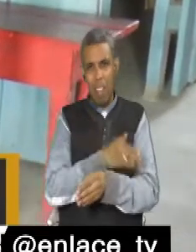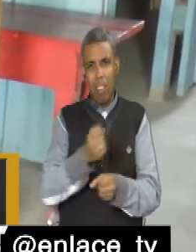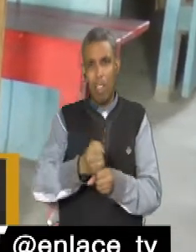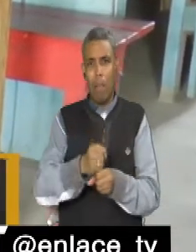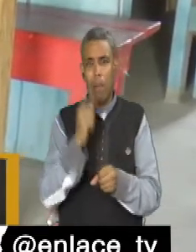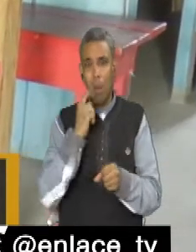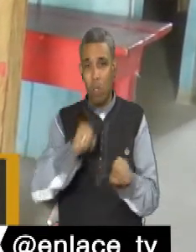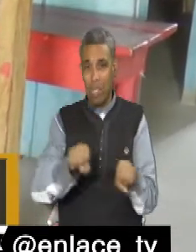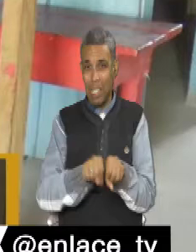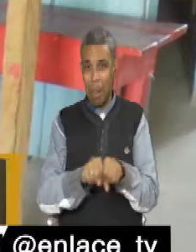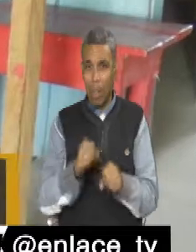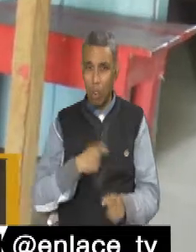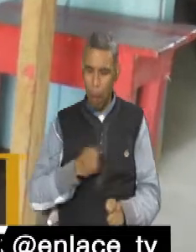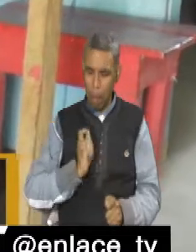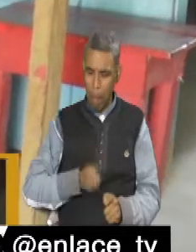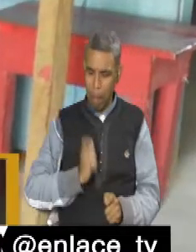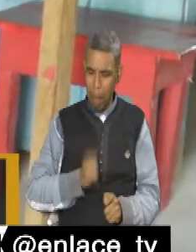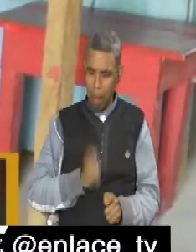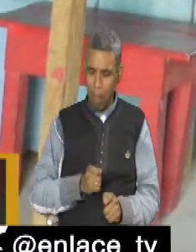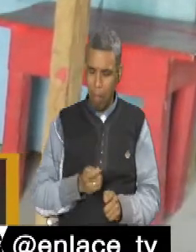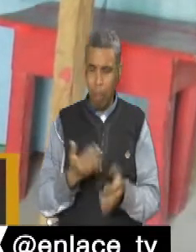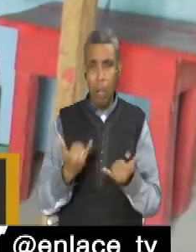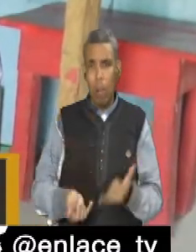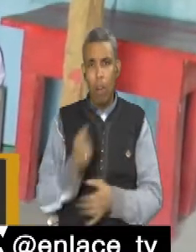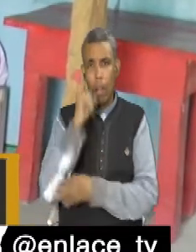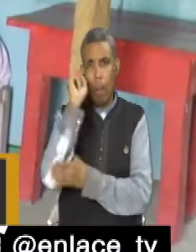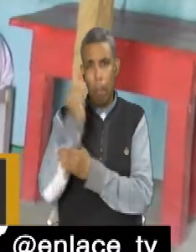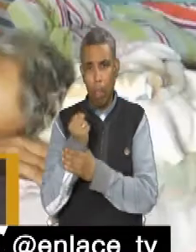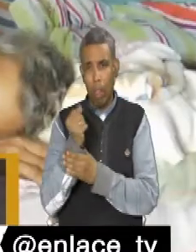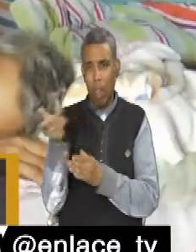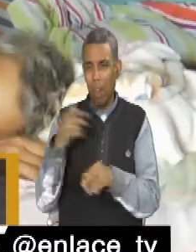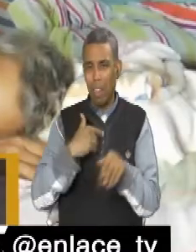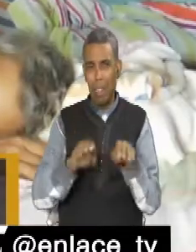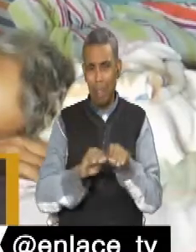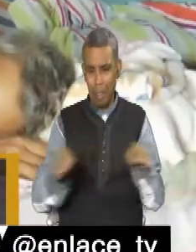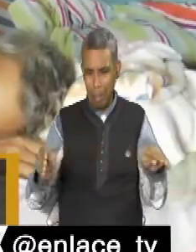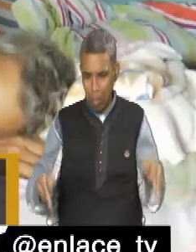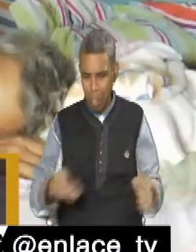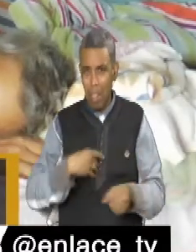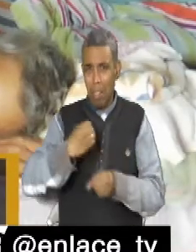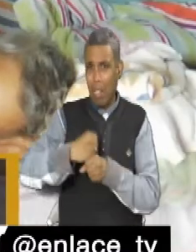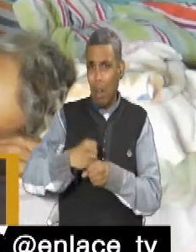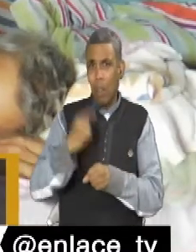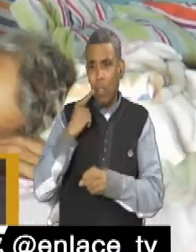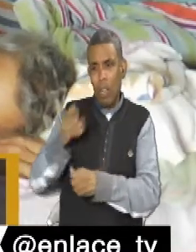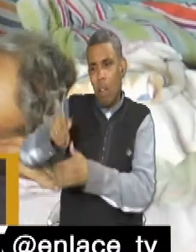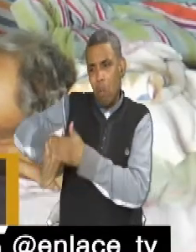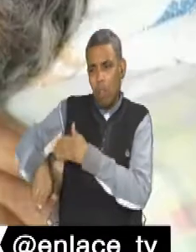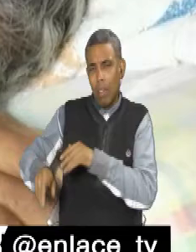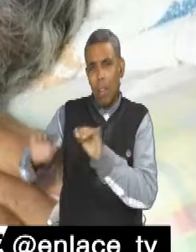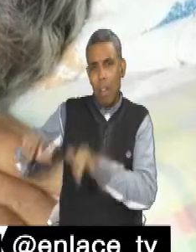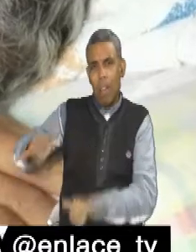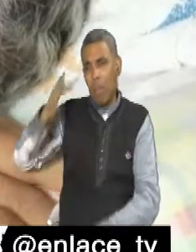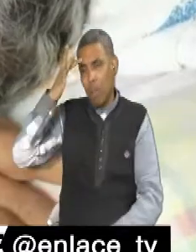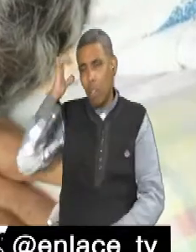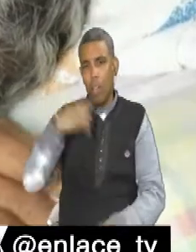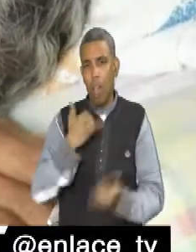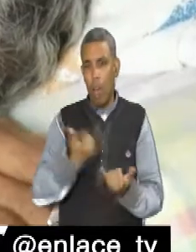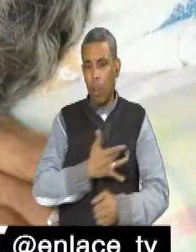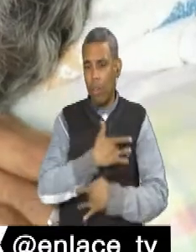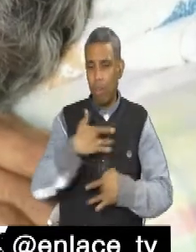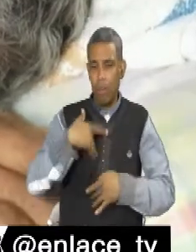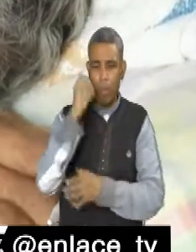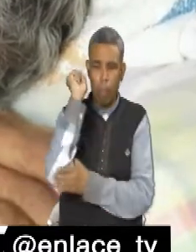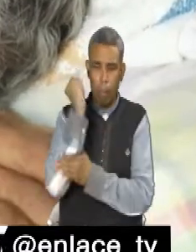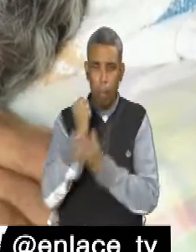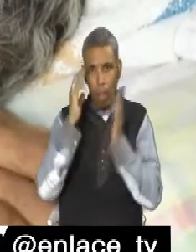la mesa donde todos los días realizaba su actividad, ya que su deteriorado estado de salud no le permite ni